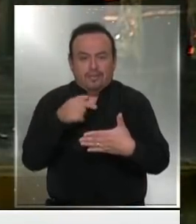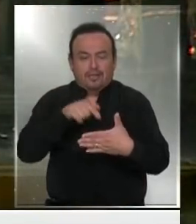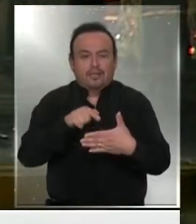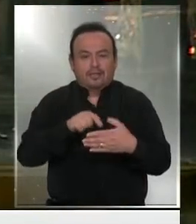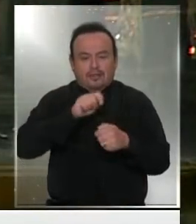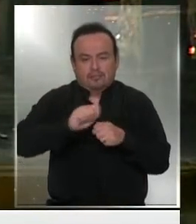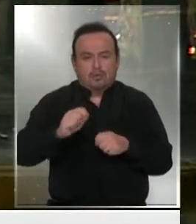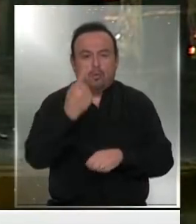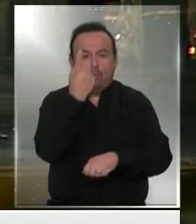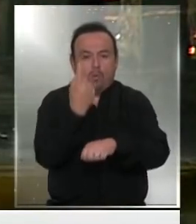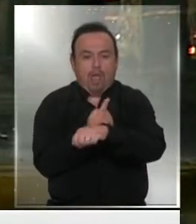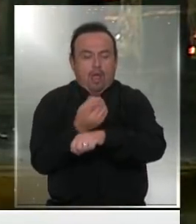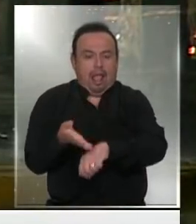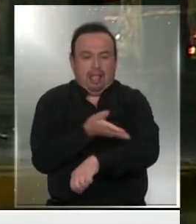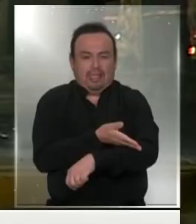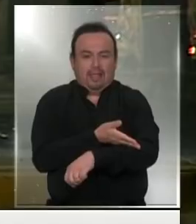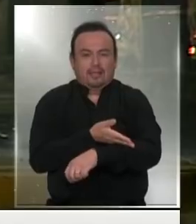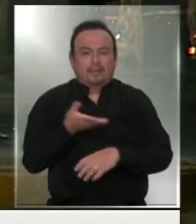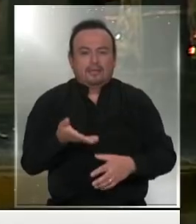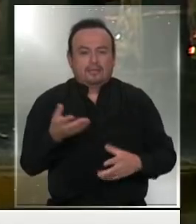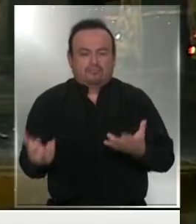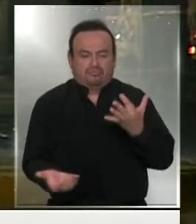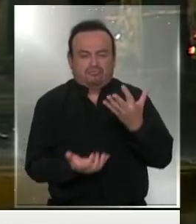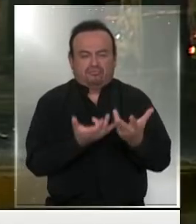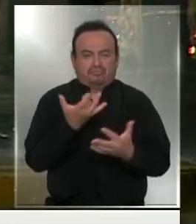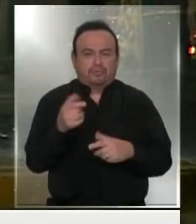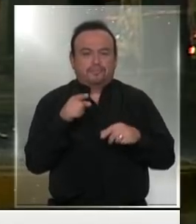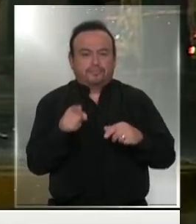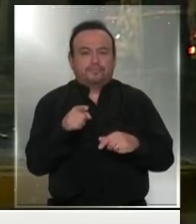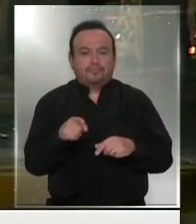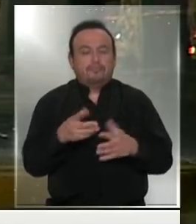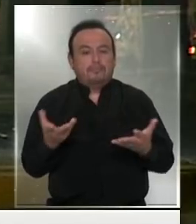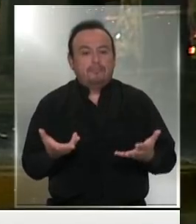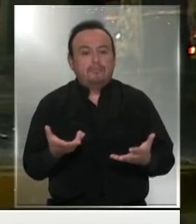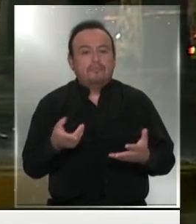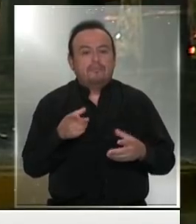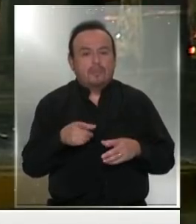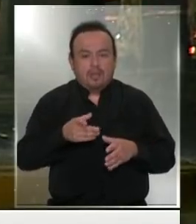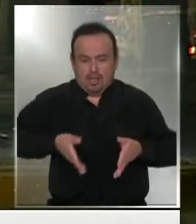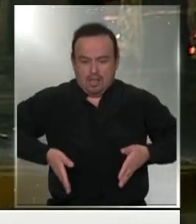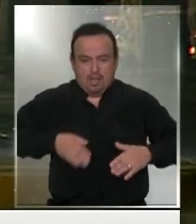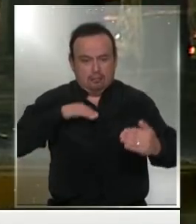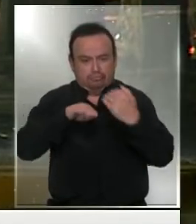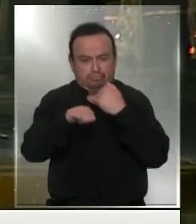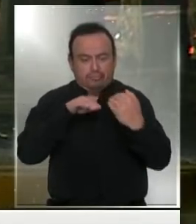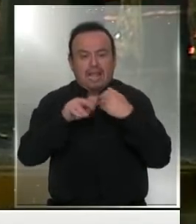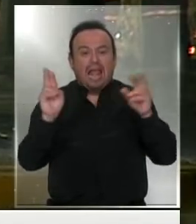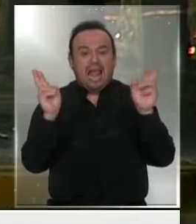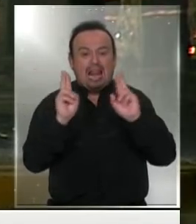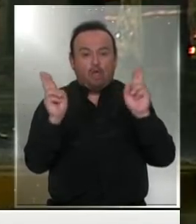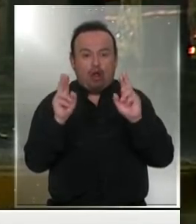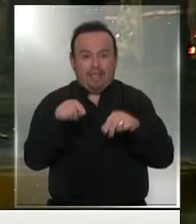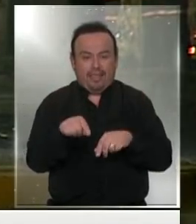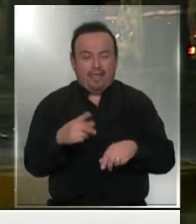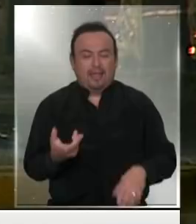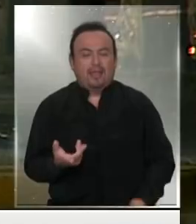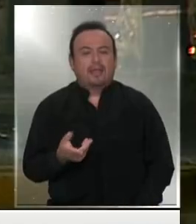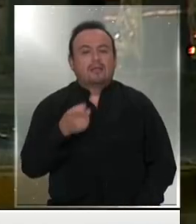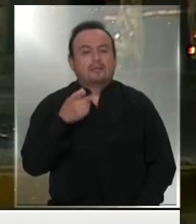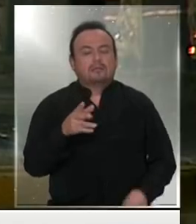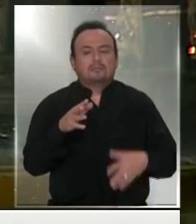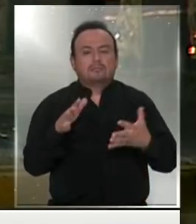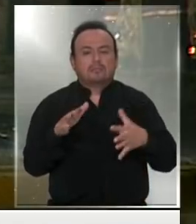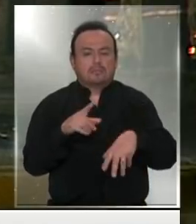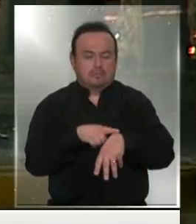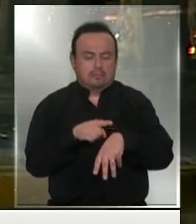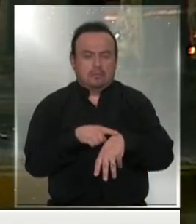lo menos una hora atrás. Se han generado estas barricadas ahí en ese lugar, en plena avenida Recoleta, donde fueron cerca